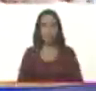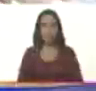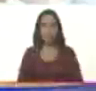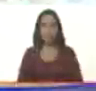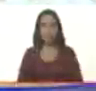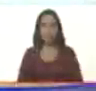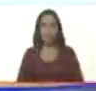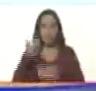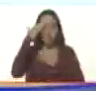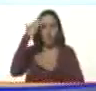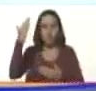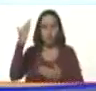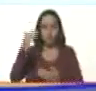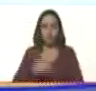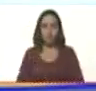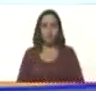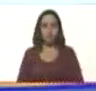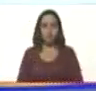Saludos, compañero.